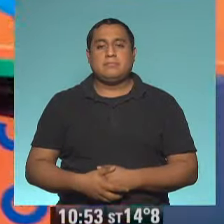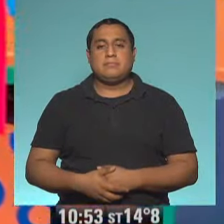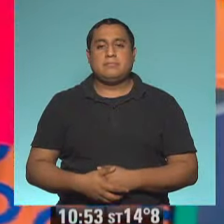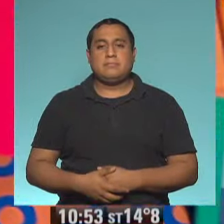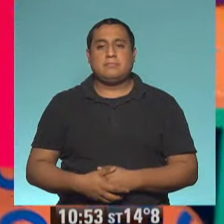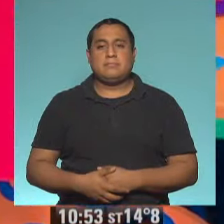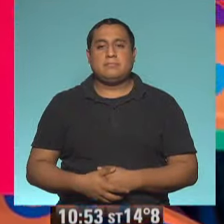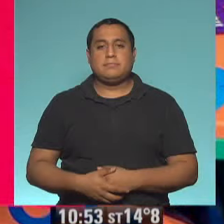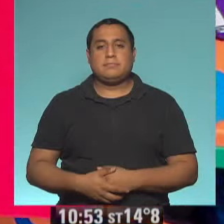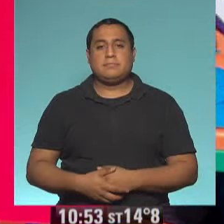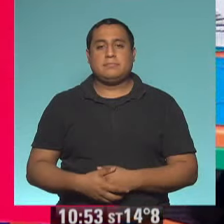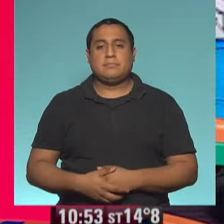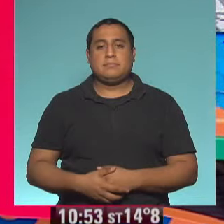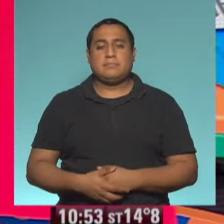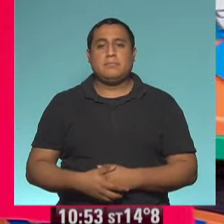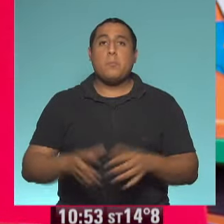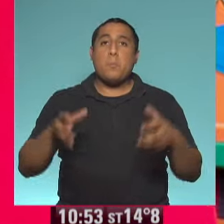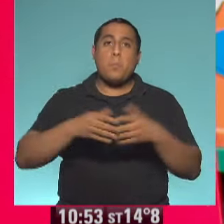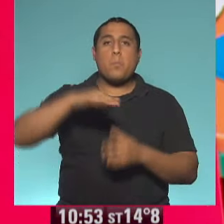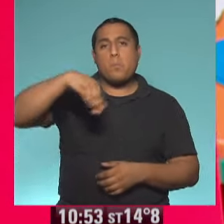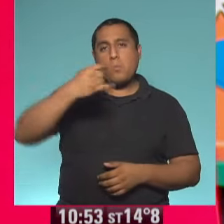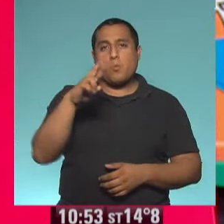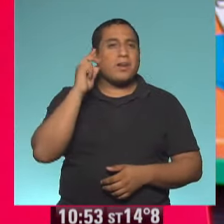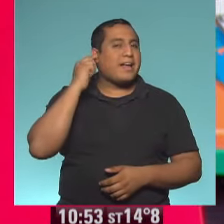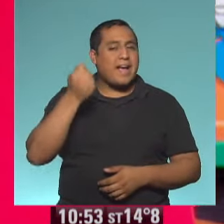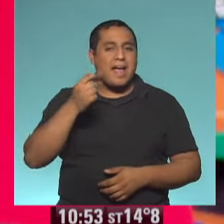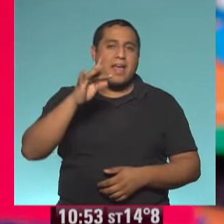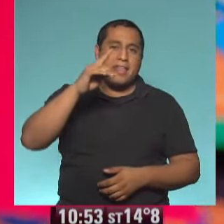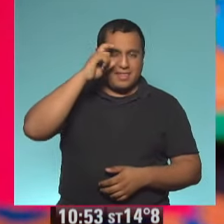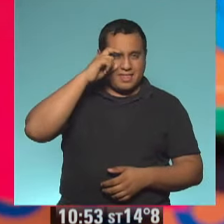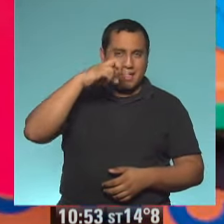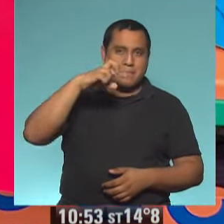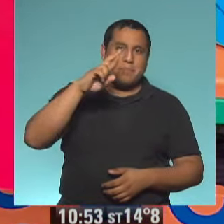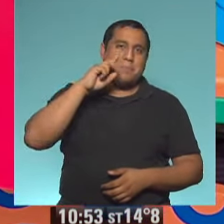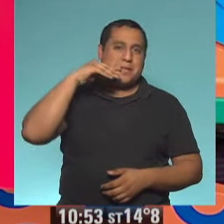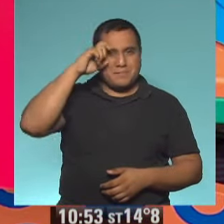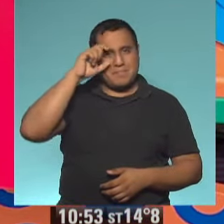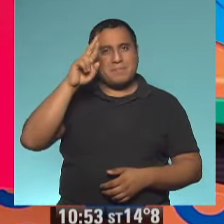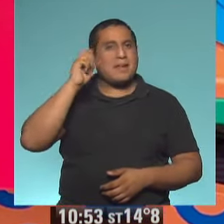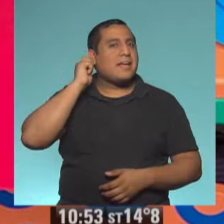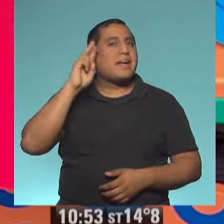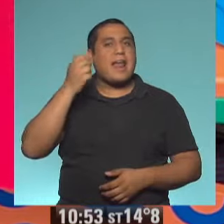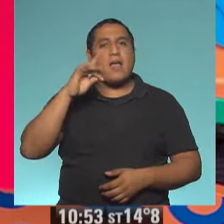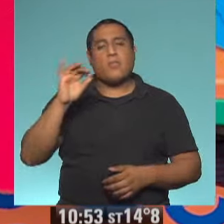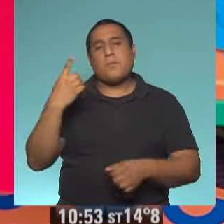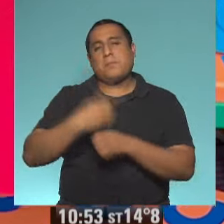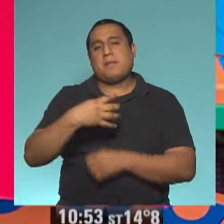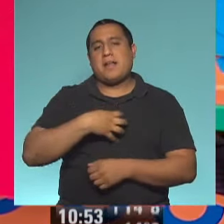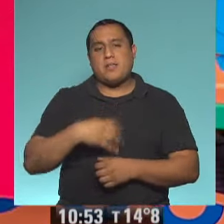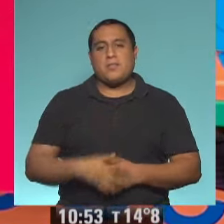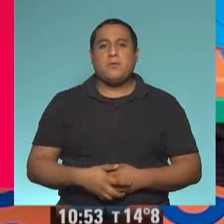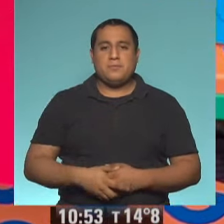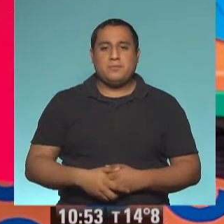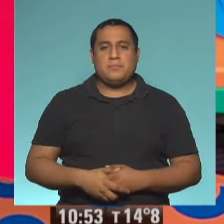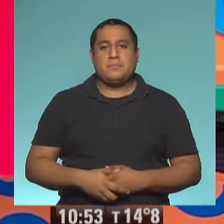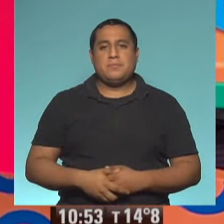Murga de primer grado. Entonces en casa, con lo que tengan, pueden ir armando. Tenemos la